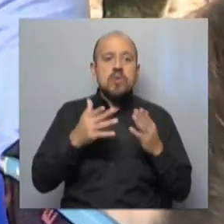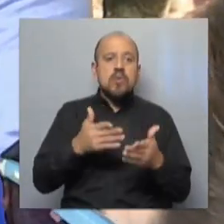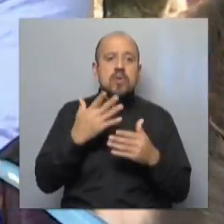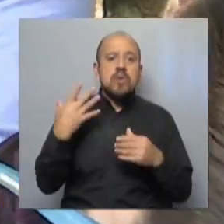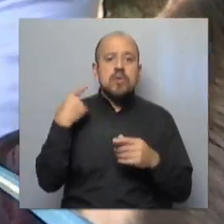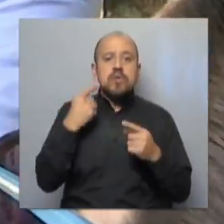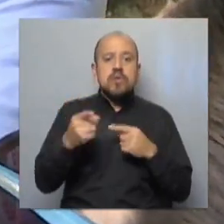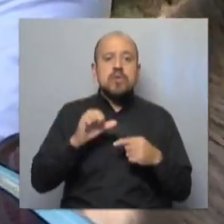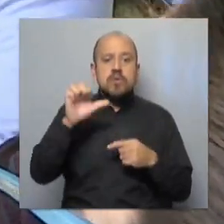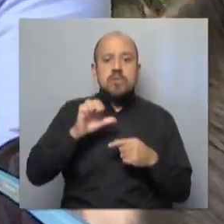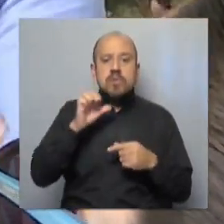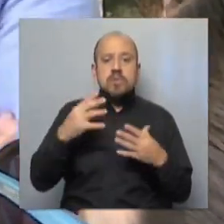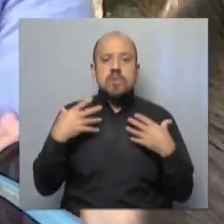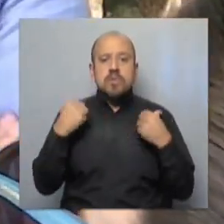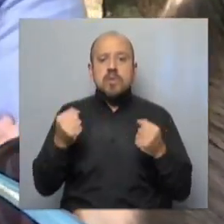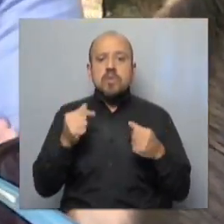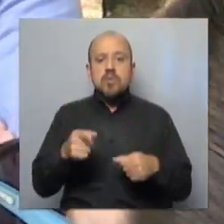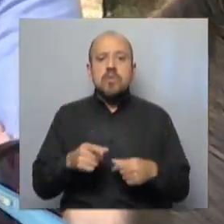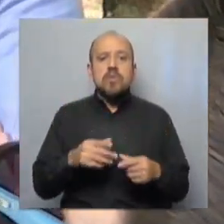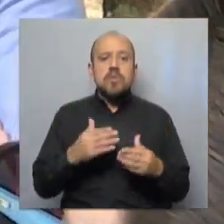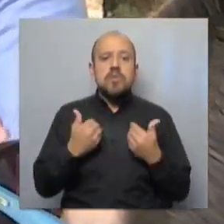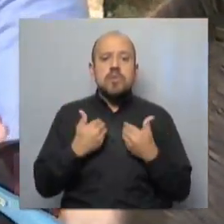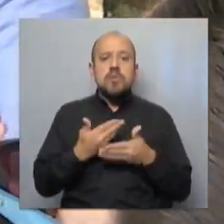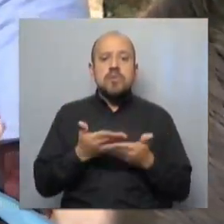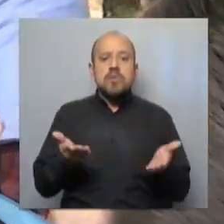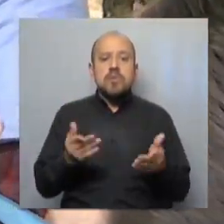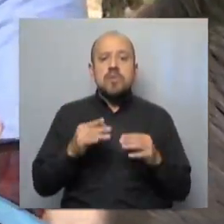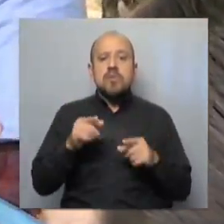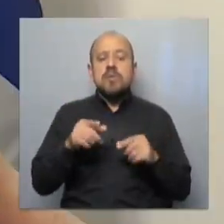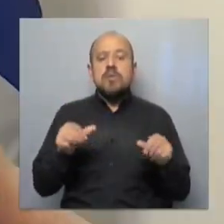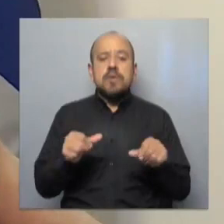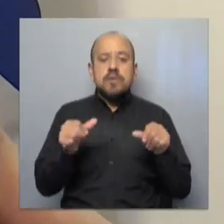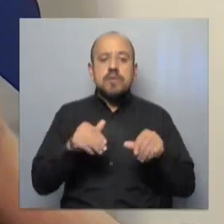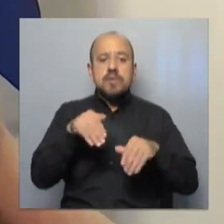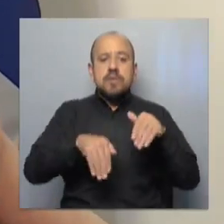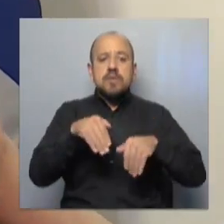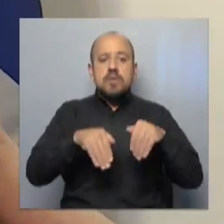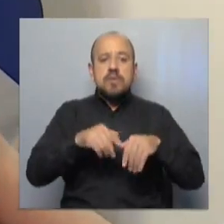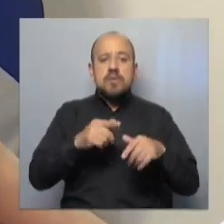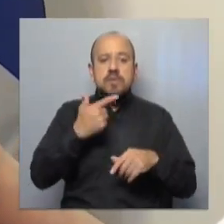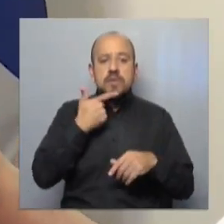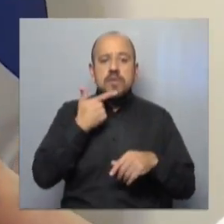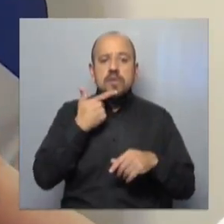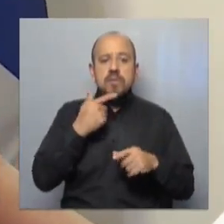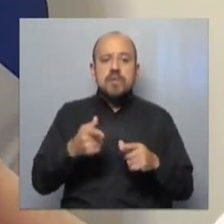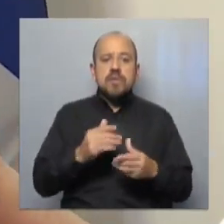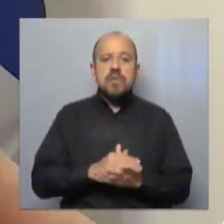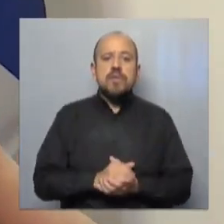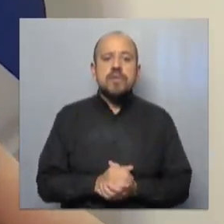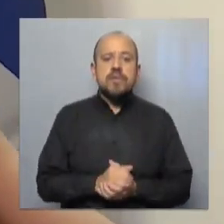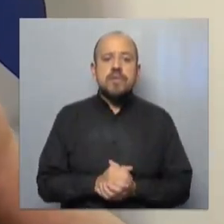directivo de empresas de salud de alta complejidad y dedicación las elecciones se van a realizar a fines de septiembre próximo